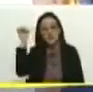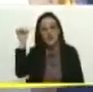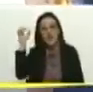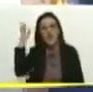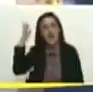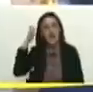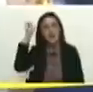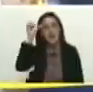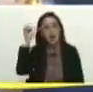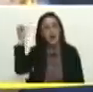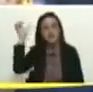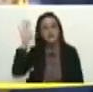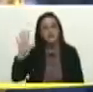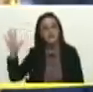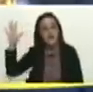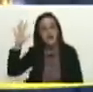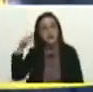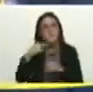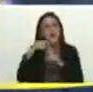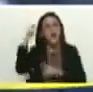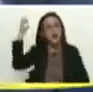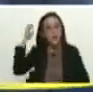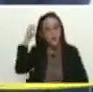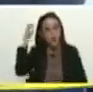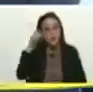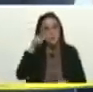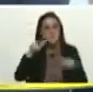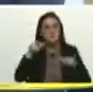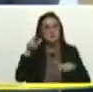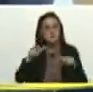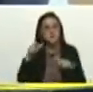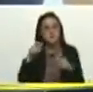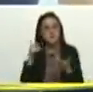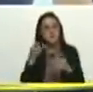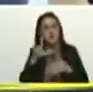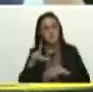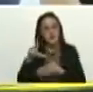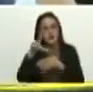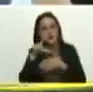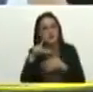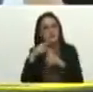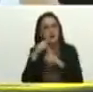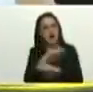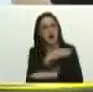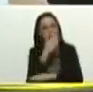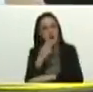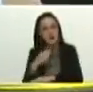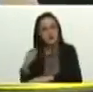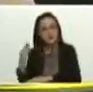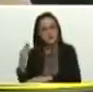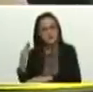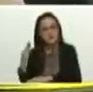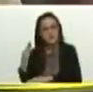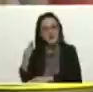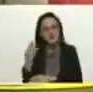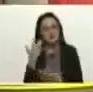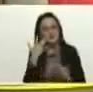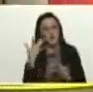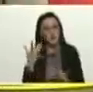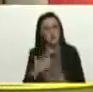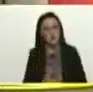Euroasia, de Europa, de América Latina, del Caribe, nos ven